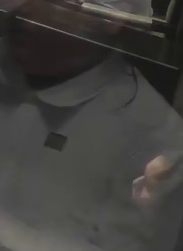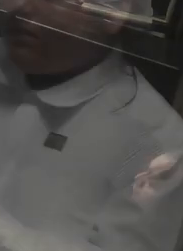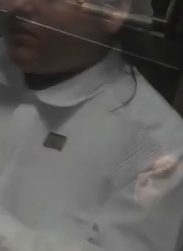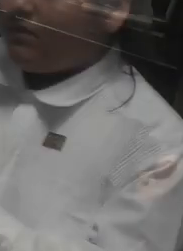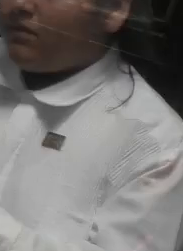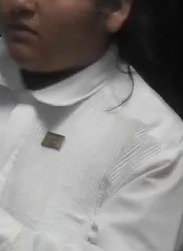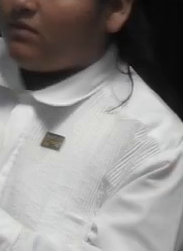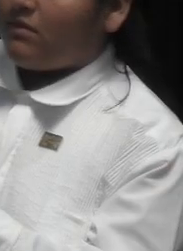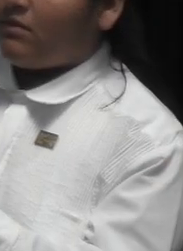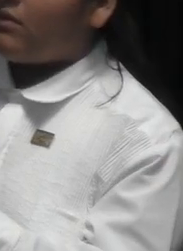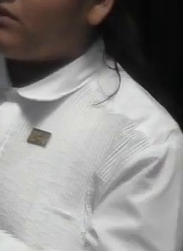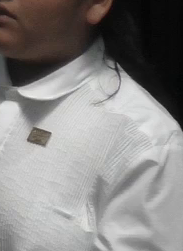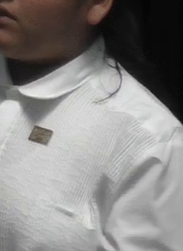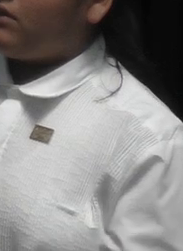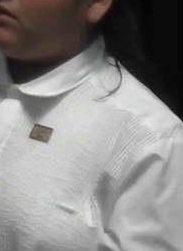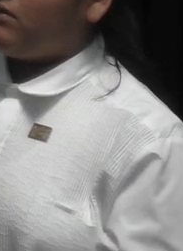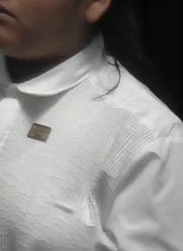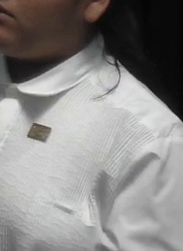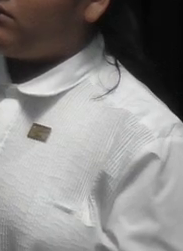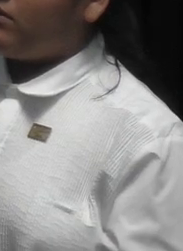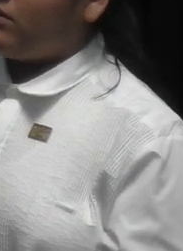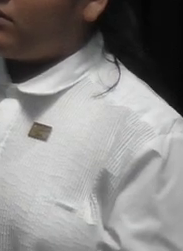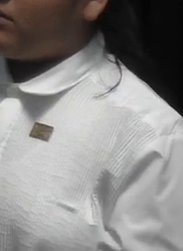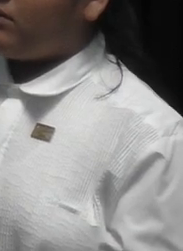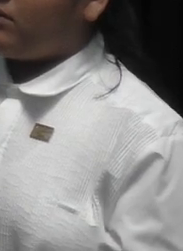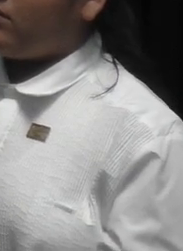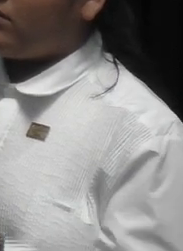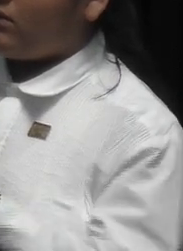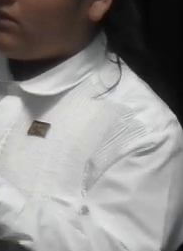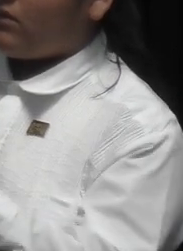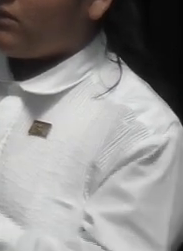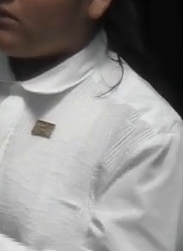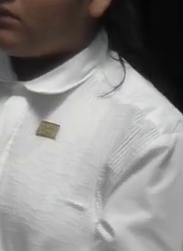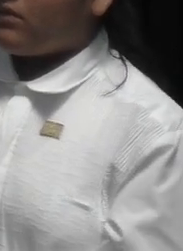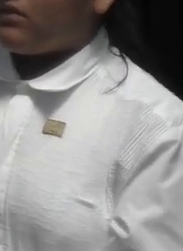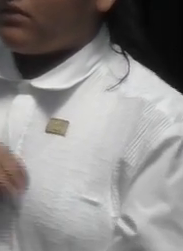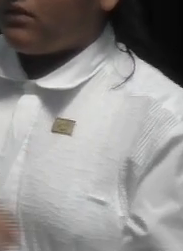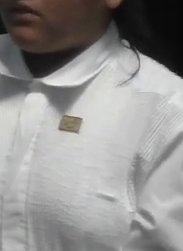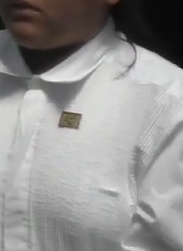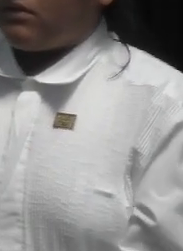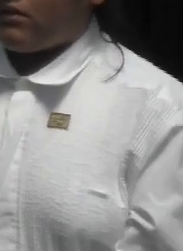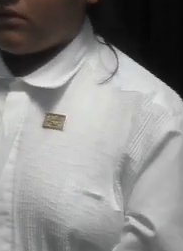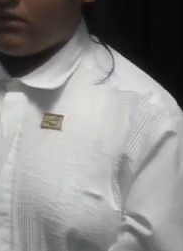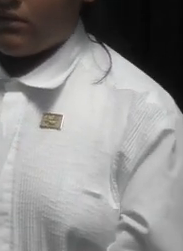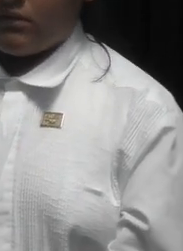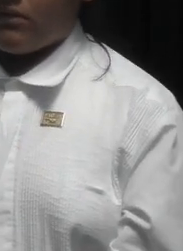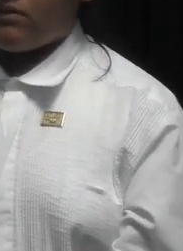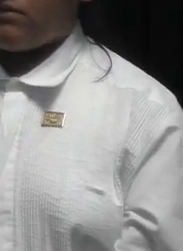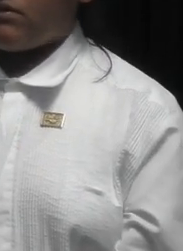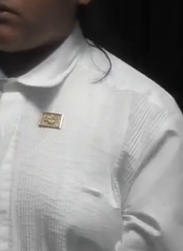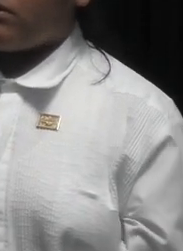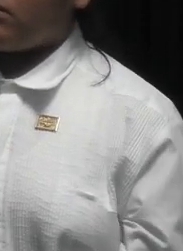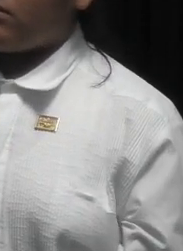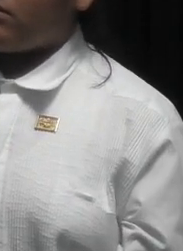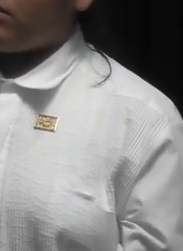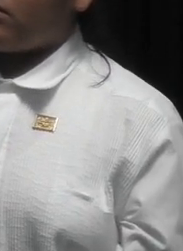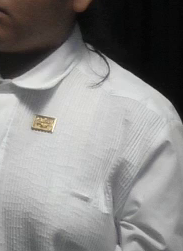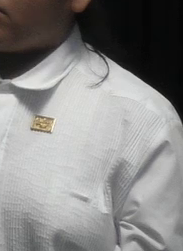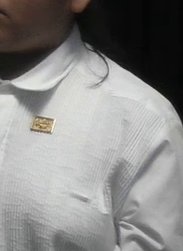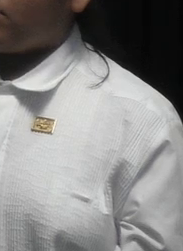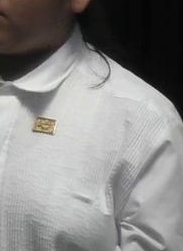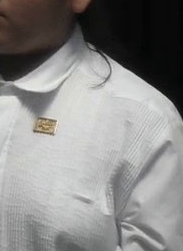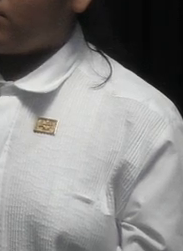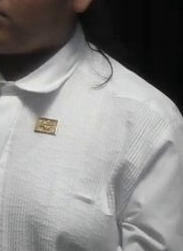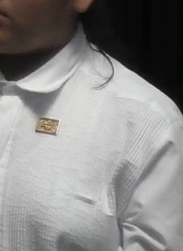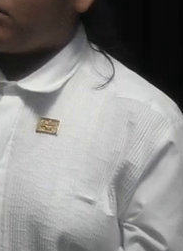Muy buenos días a todos y a todas. Con el permiso de la mesa directiva, de mis compañeros y compañeras diputados infantiles, de las